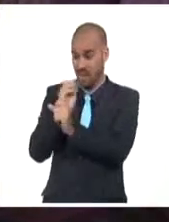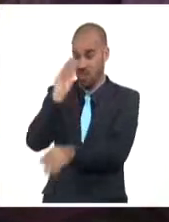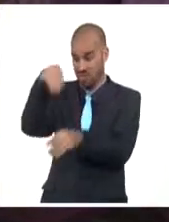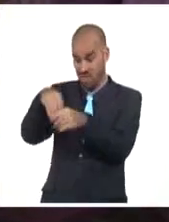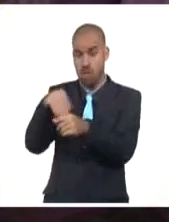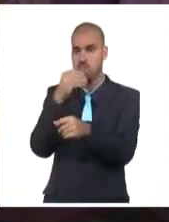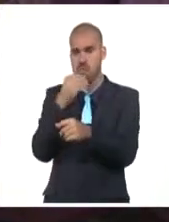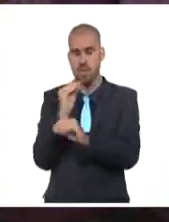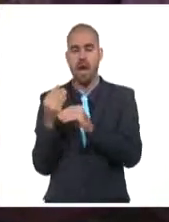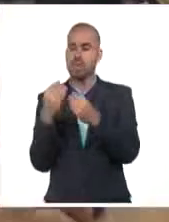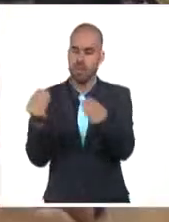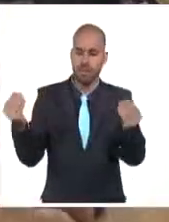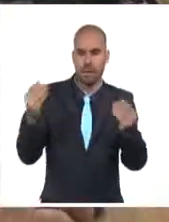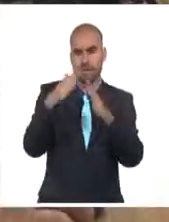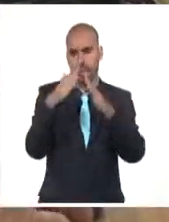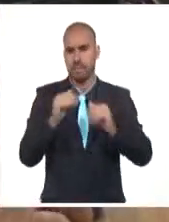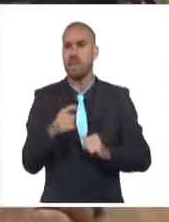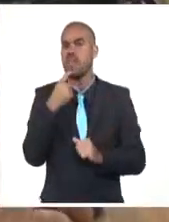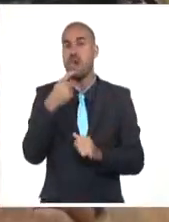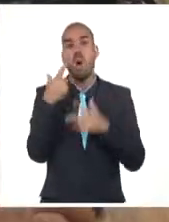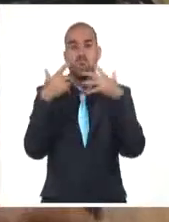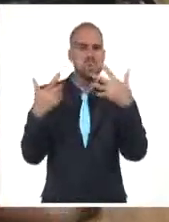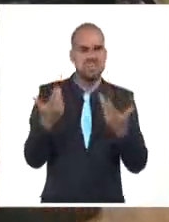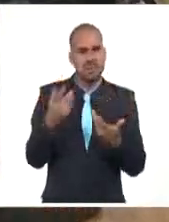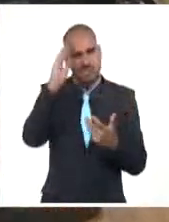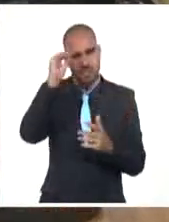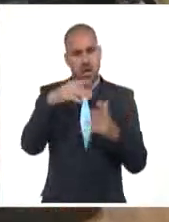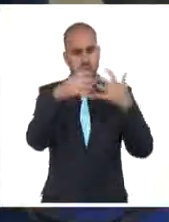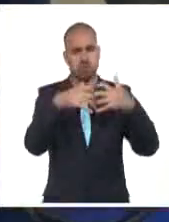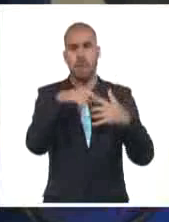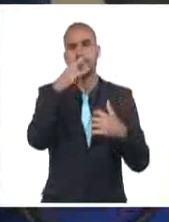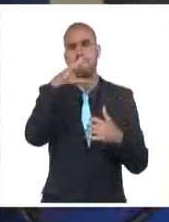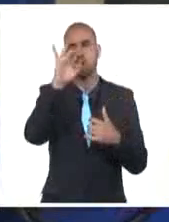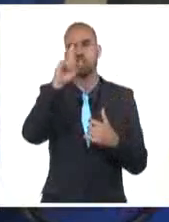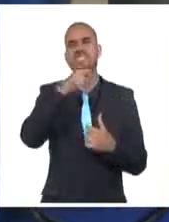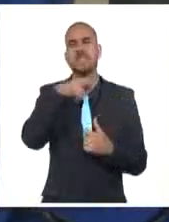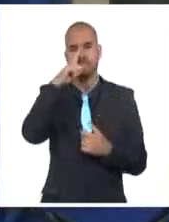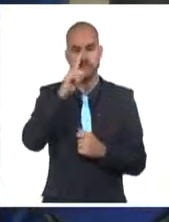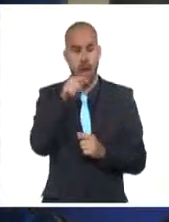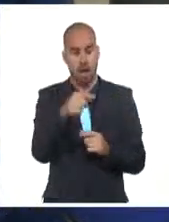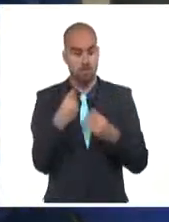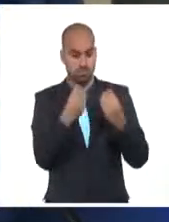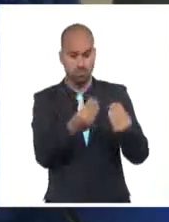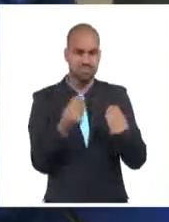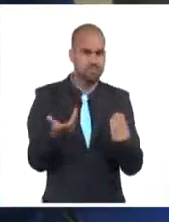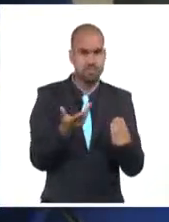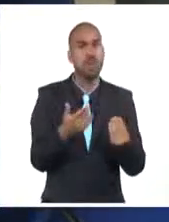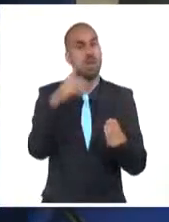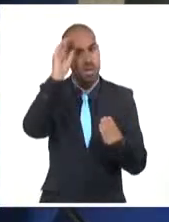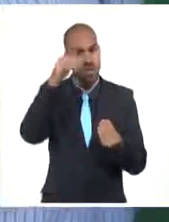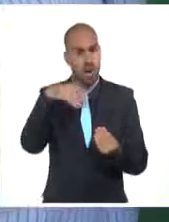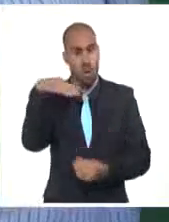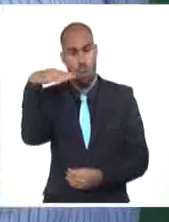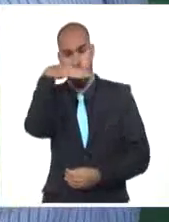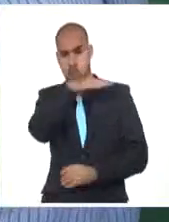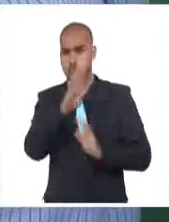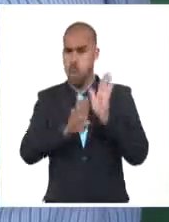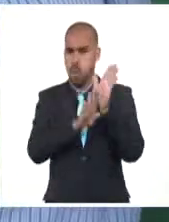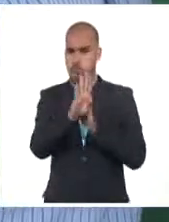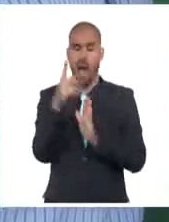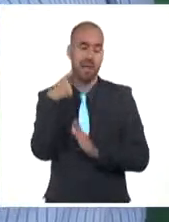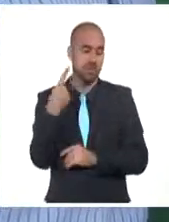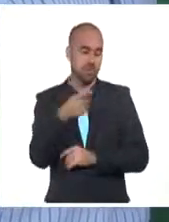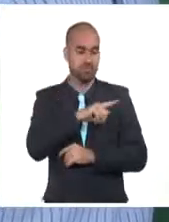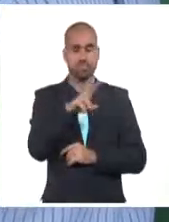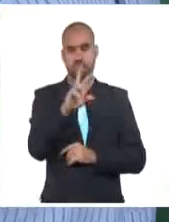interesó por las particularidades del proceso productivo del biotz en institución que obtuvo la condición de centro de alta tecnología en 2021